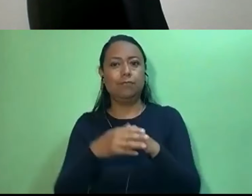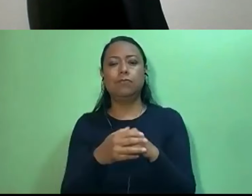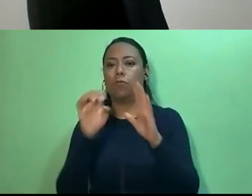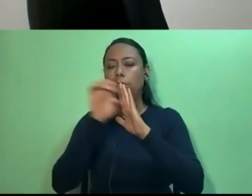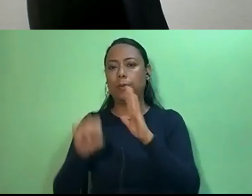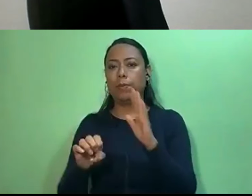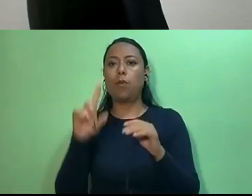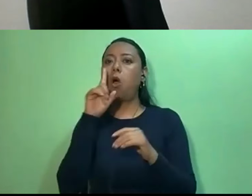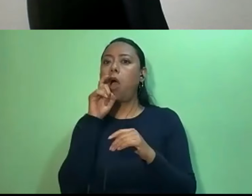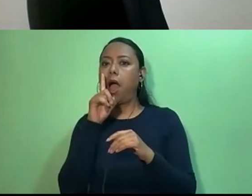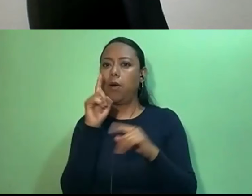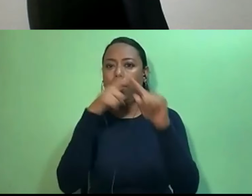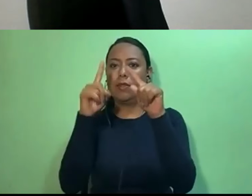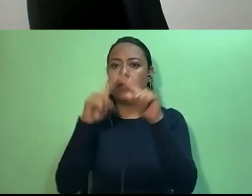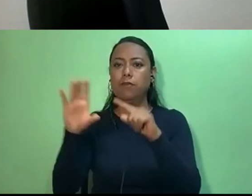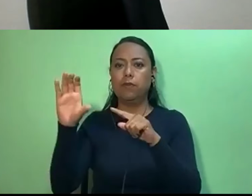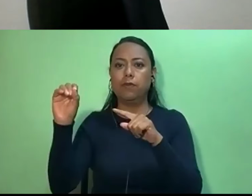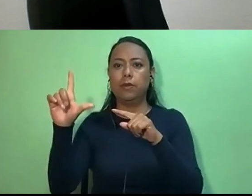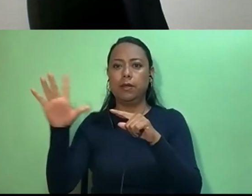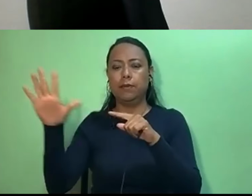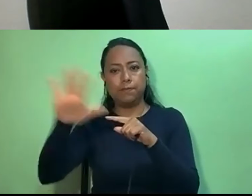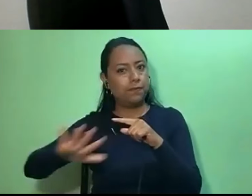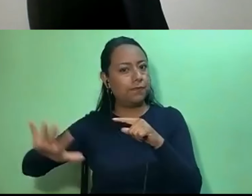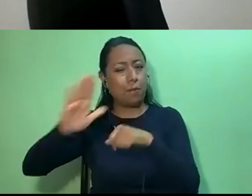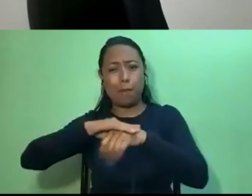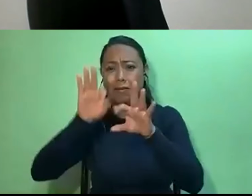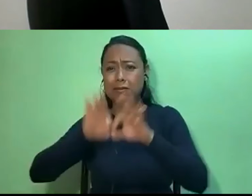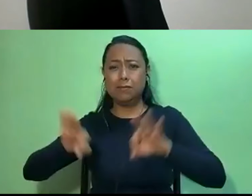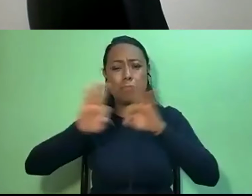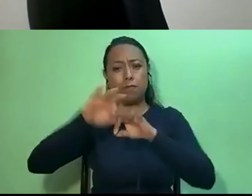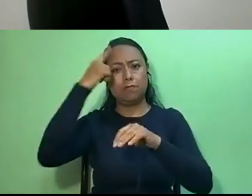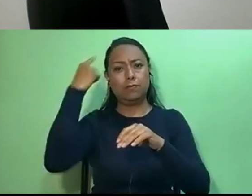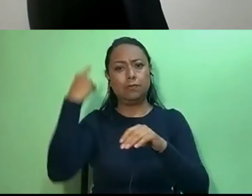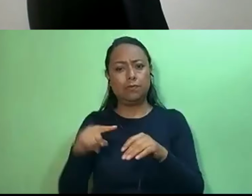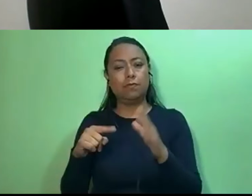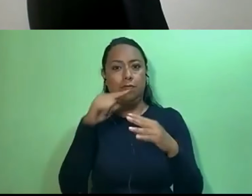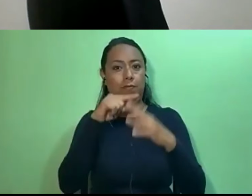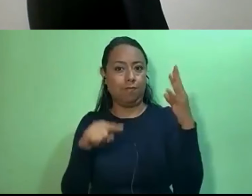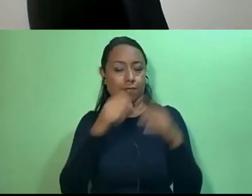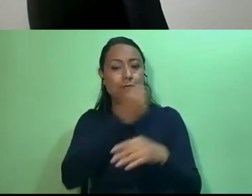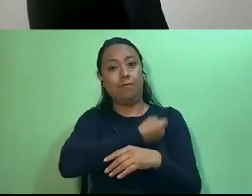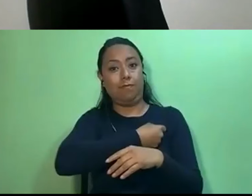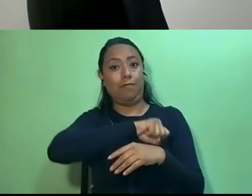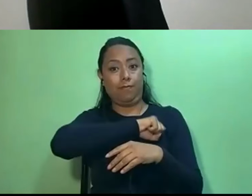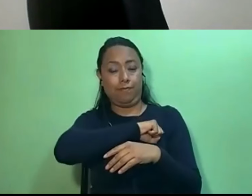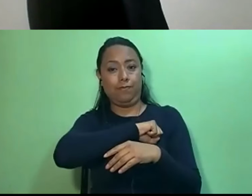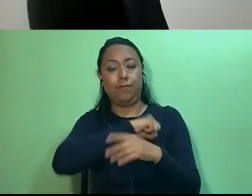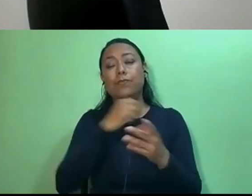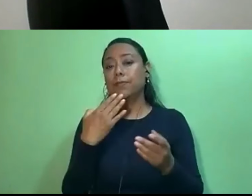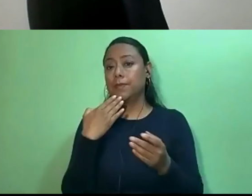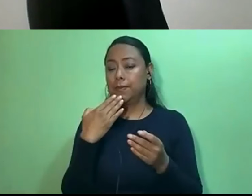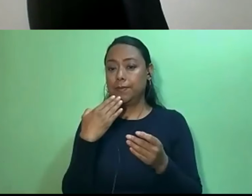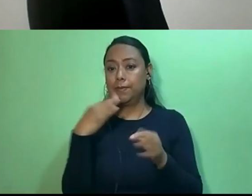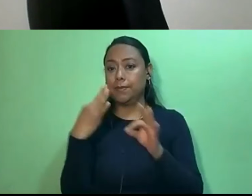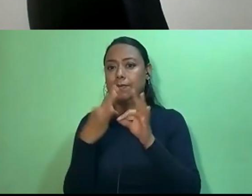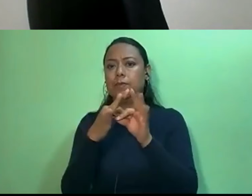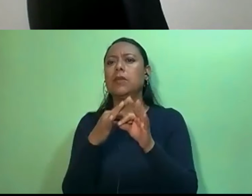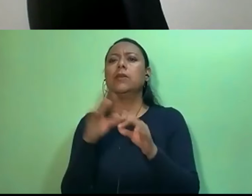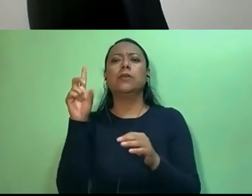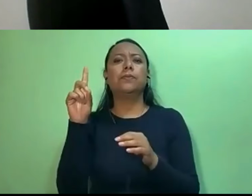agua en distintas colonias, es fundamental para mantener las medidas sanitarias. Doctor Meraz, yo quisiera solicitarle de manera